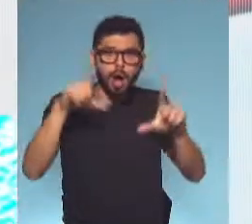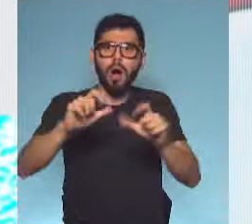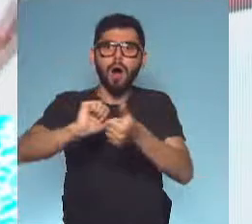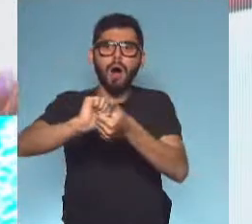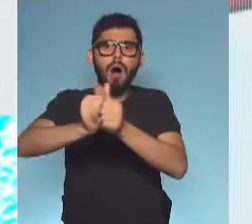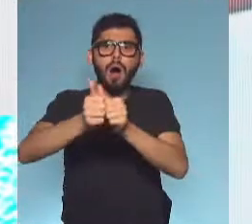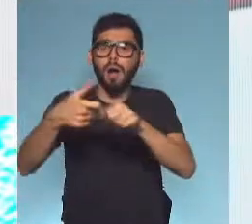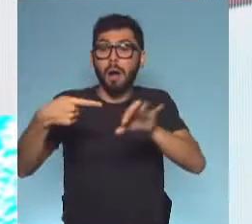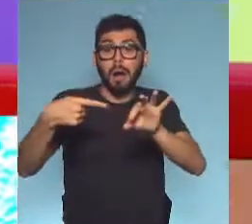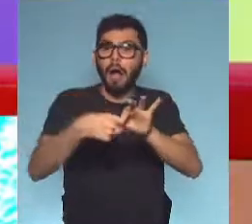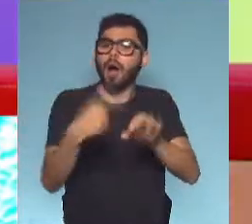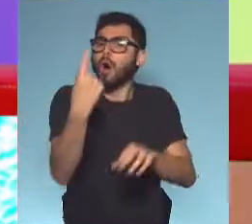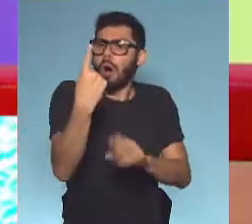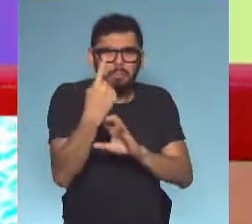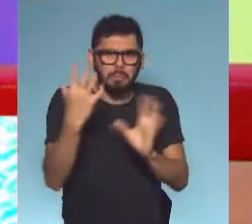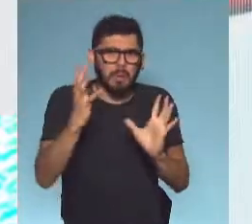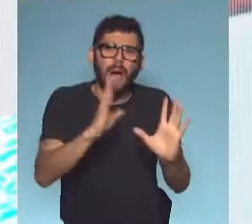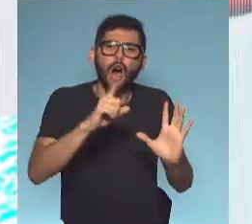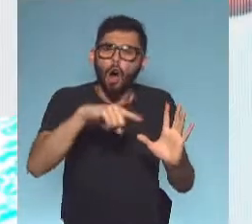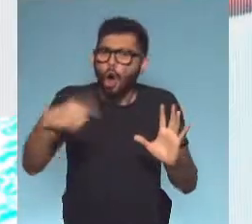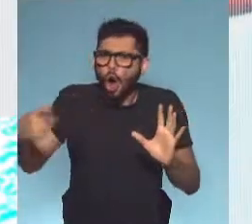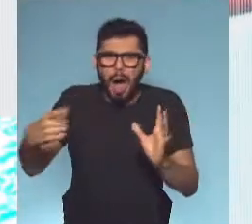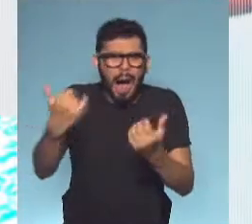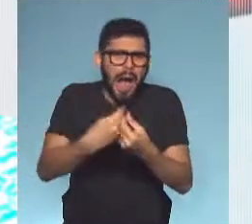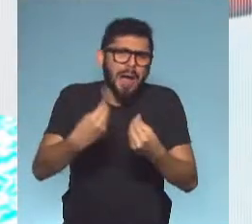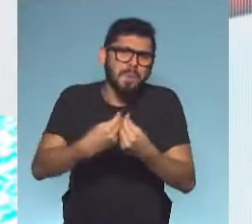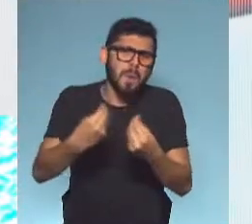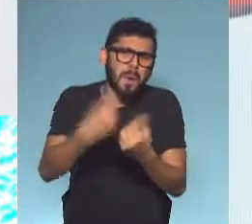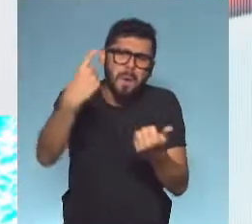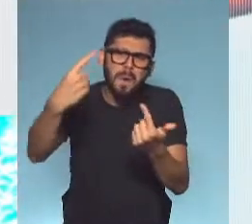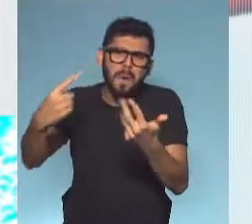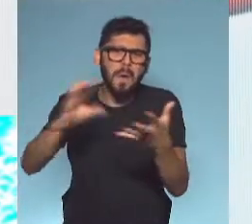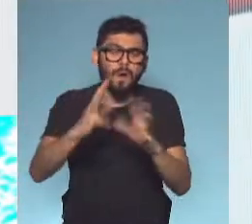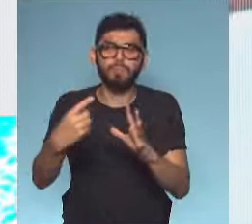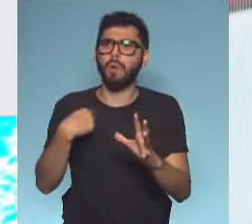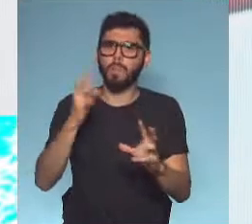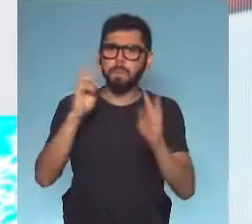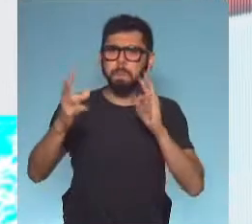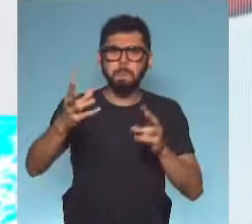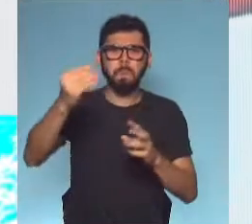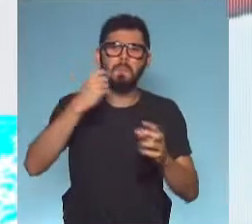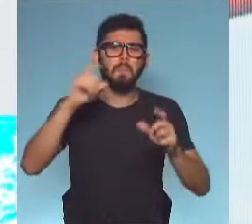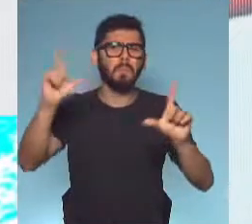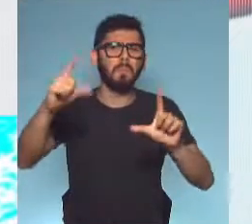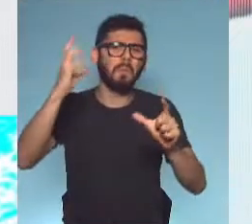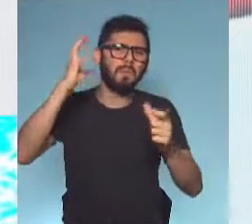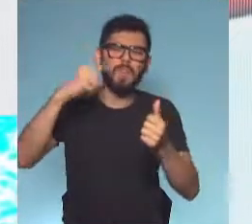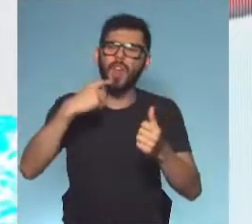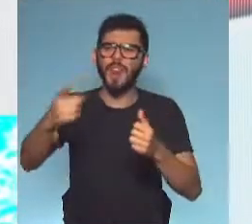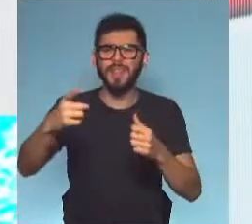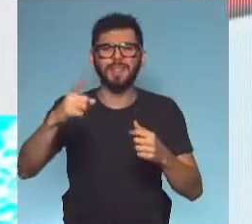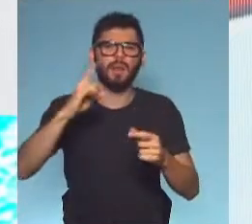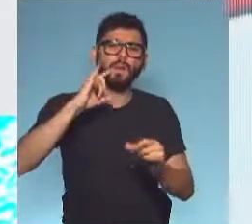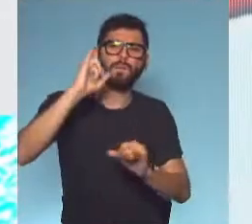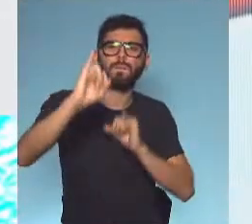que hay muchas otras cosas para hacer. Entonces mismo yo he escuchado varias veces en medios de comunicación que por ahí se hablaba de relatos,